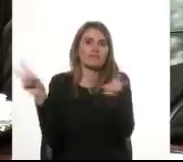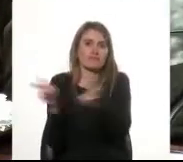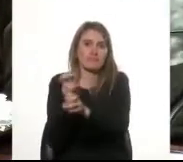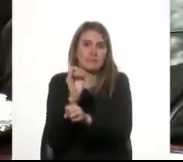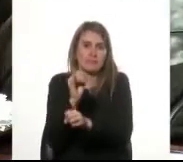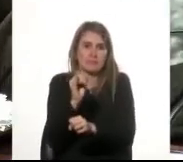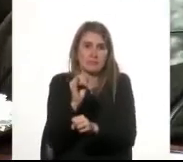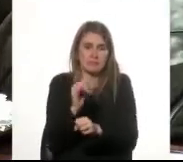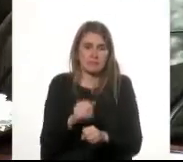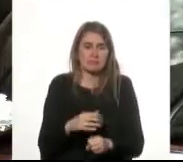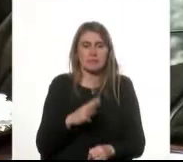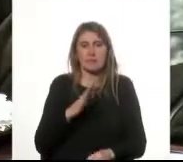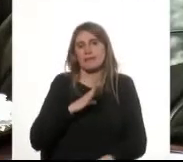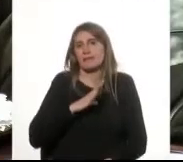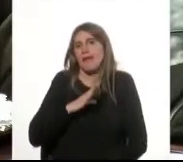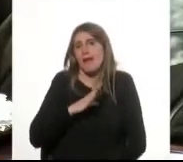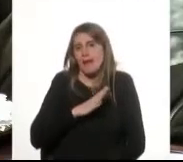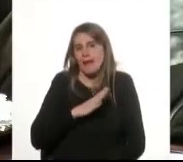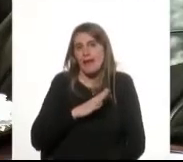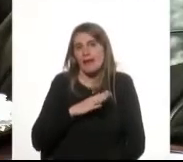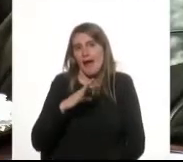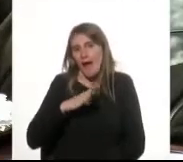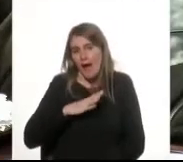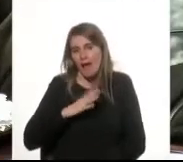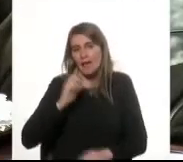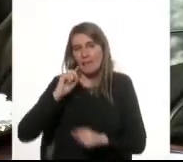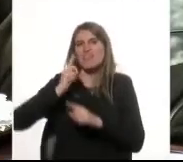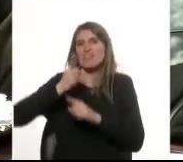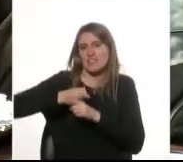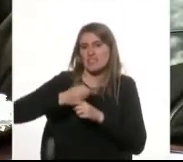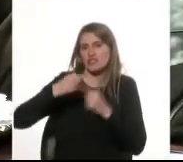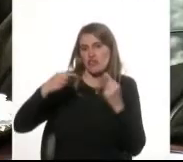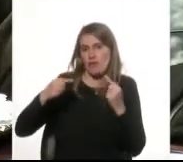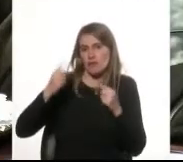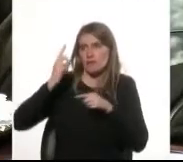y porque tiene ciertas decisiones,